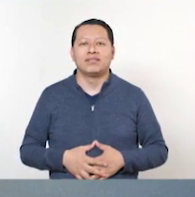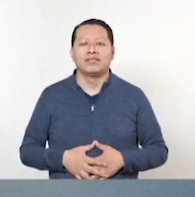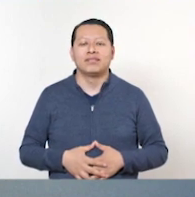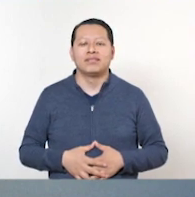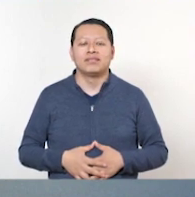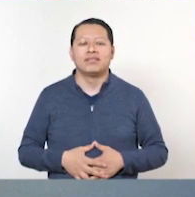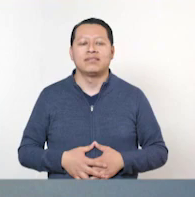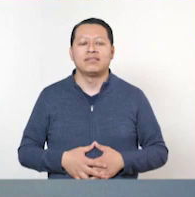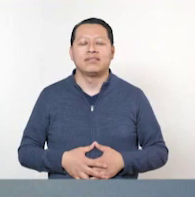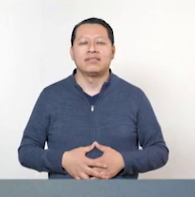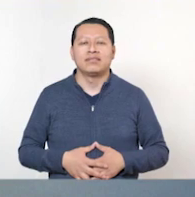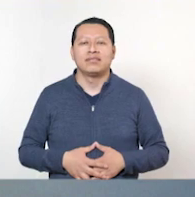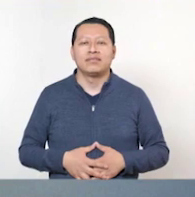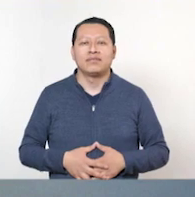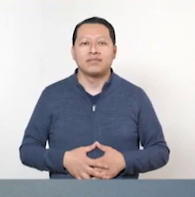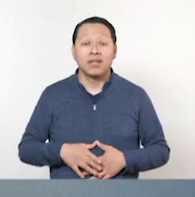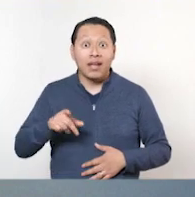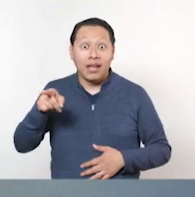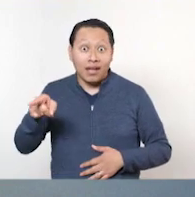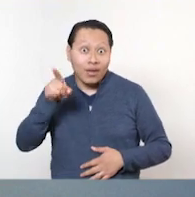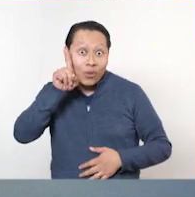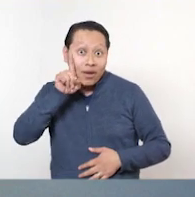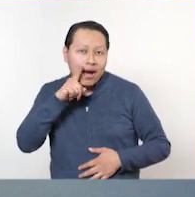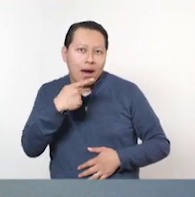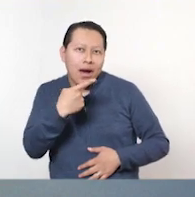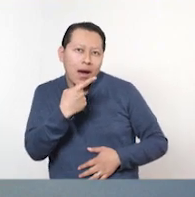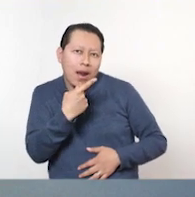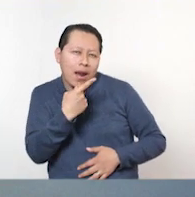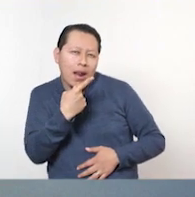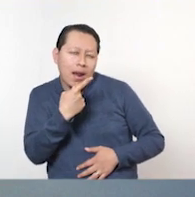Kendagana, Dichastia, Oragini,